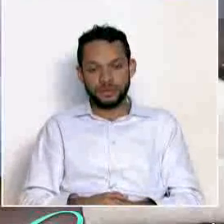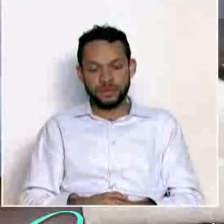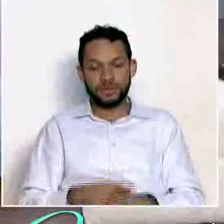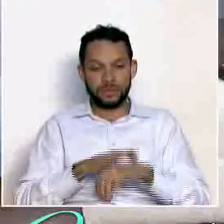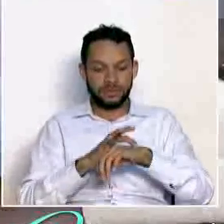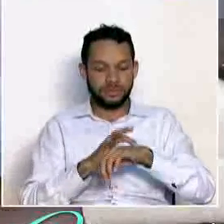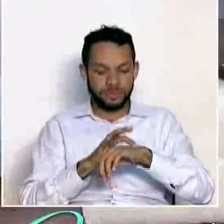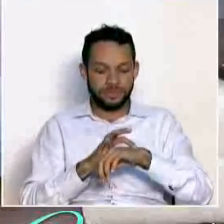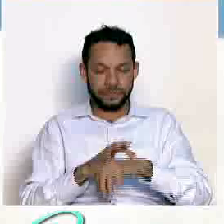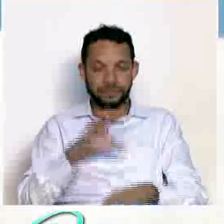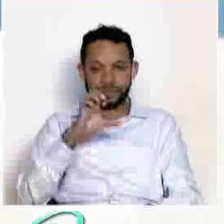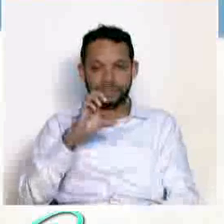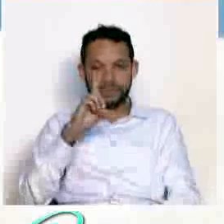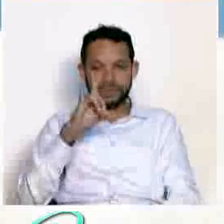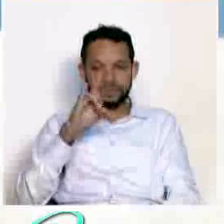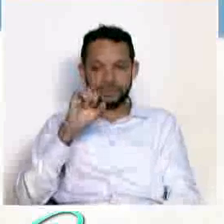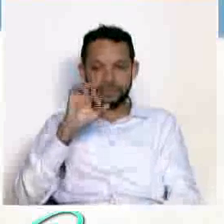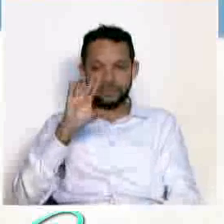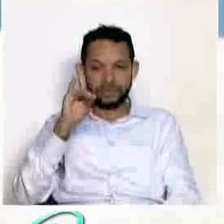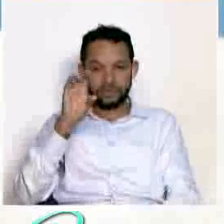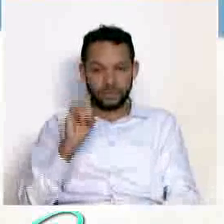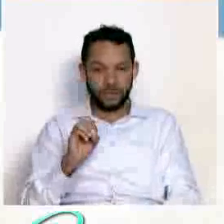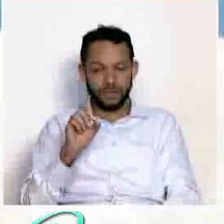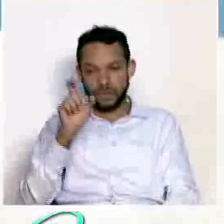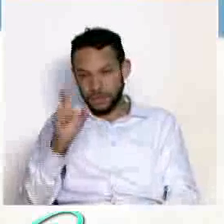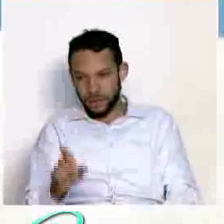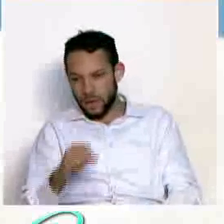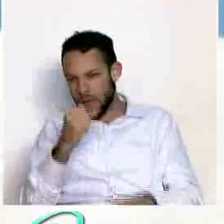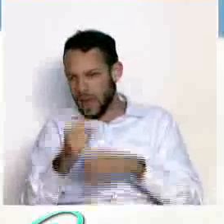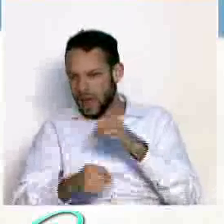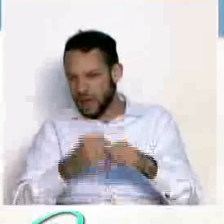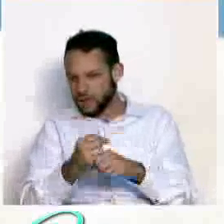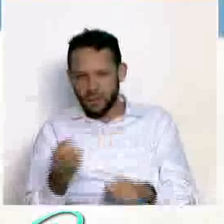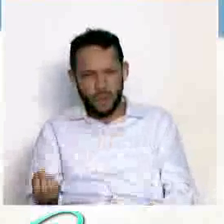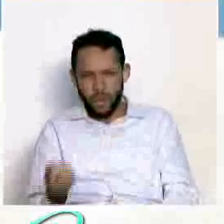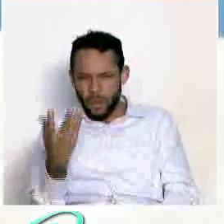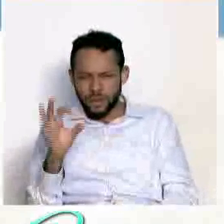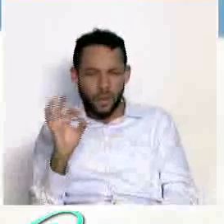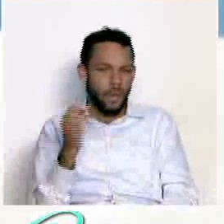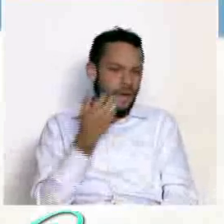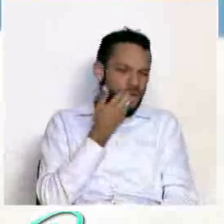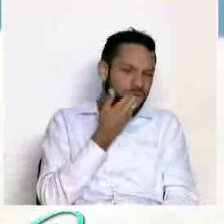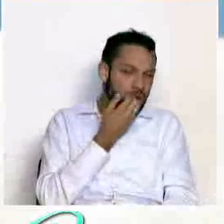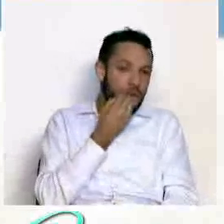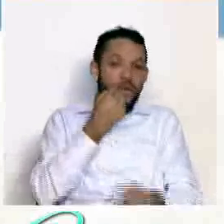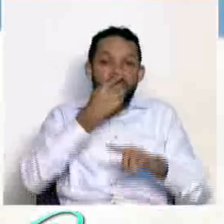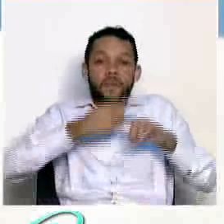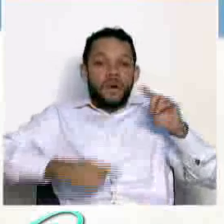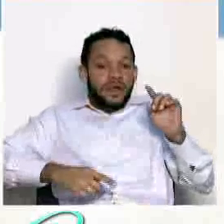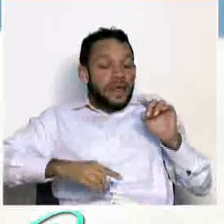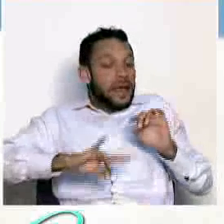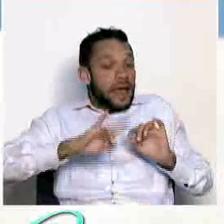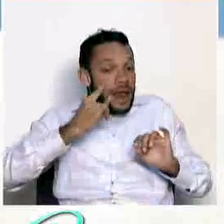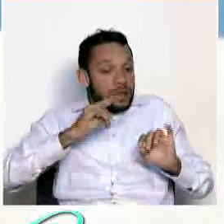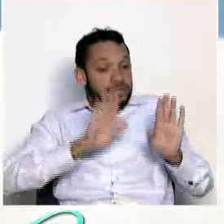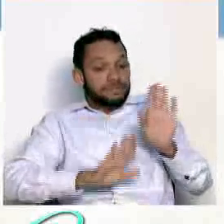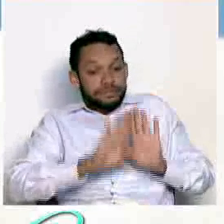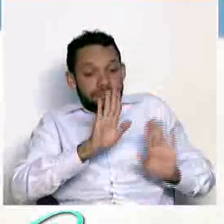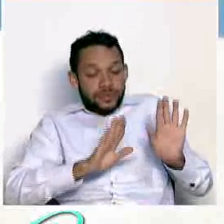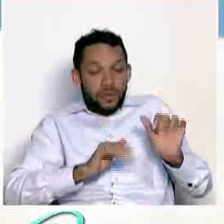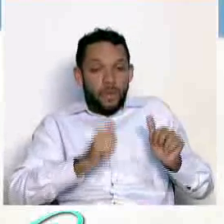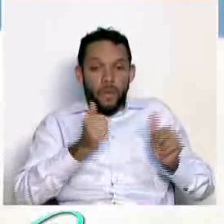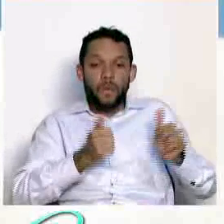Doctor Eduardo, hay límites de edad, de patologías, hay pacientes que tengan indicación para este tipo